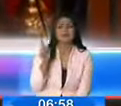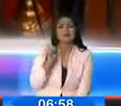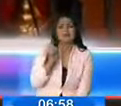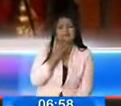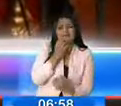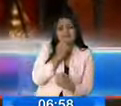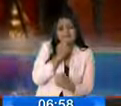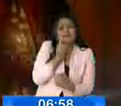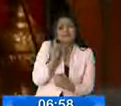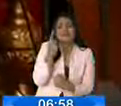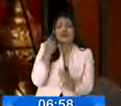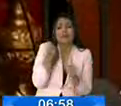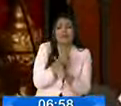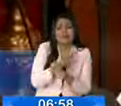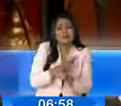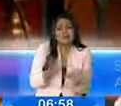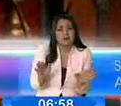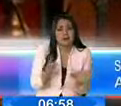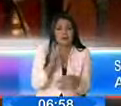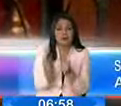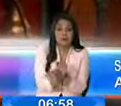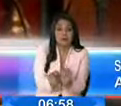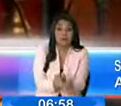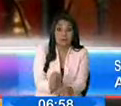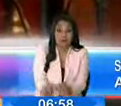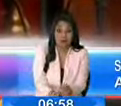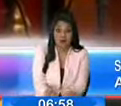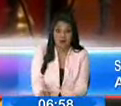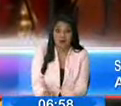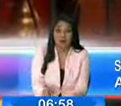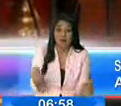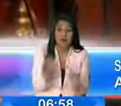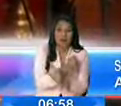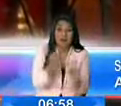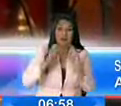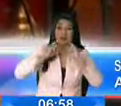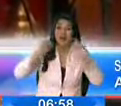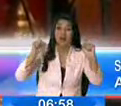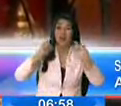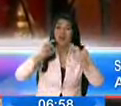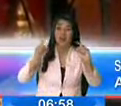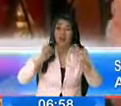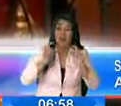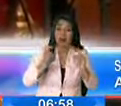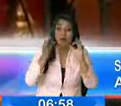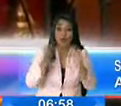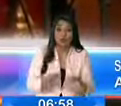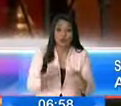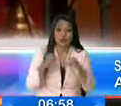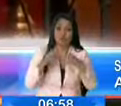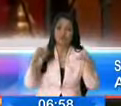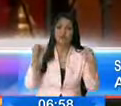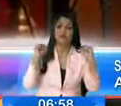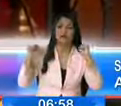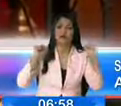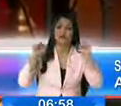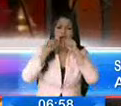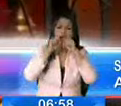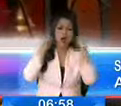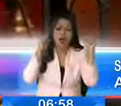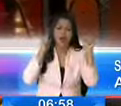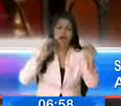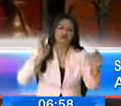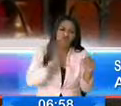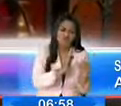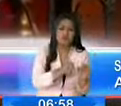solo me hicieron eso. La estaban amarrando, la estaban golpeando y ella gritaba, suéltame, suéltame. Y lo que pusieron fue una toalla en la boca que, y le decían, cállate,